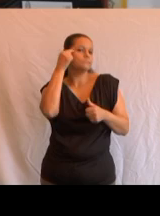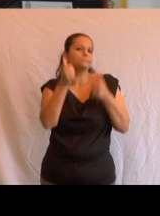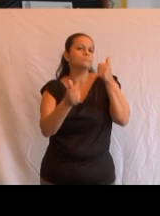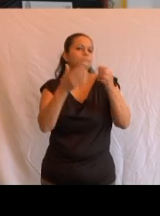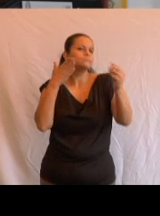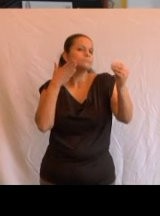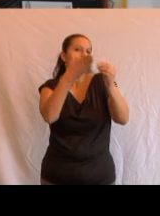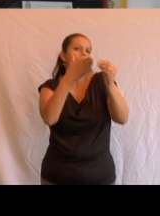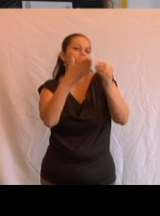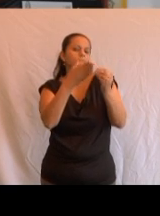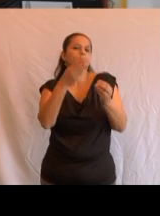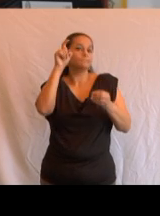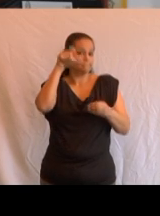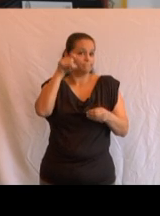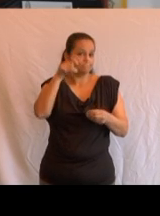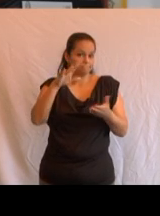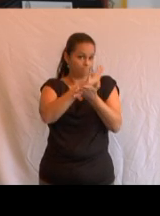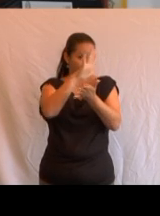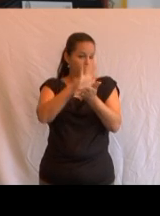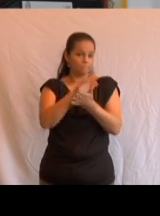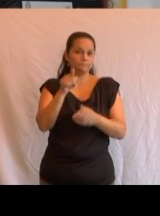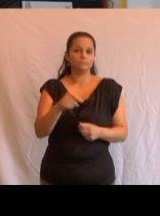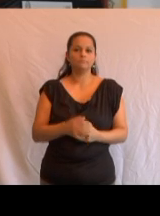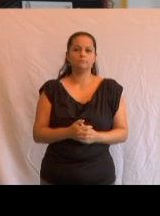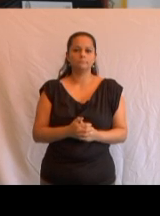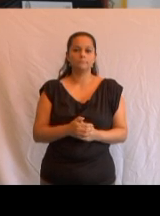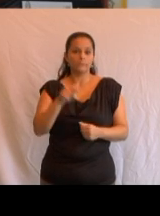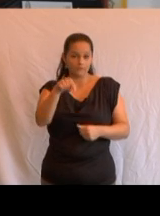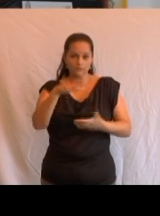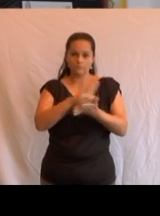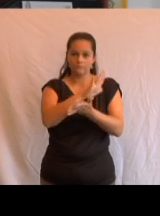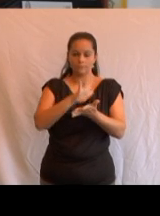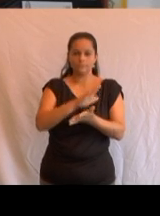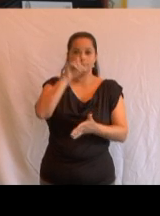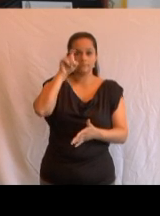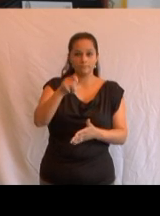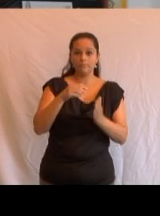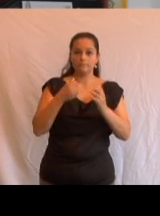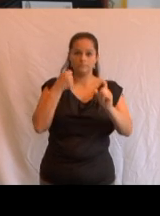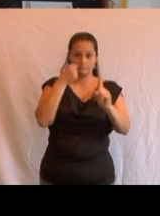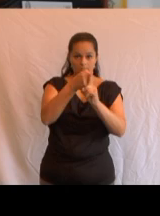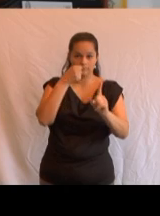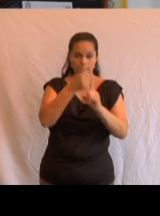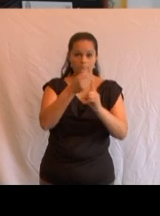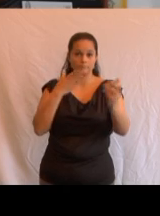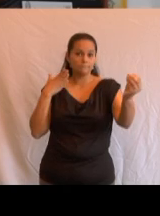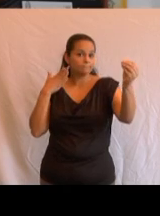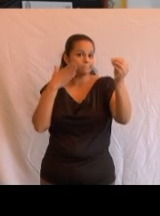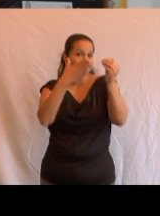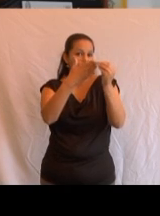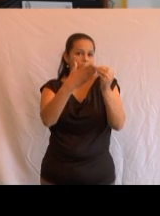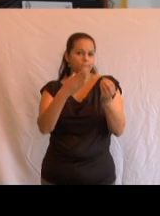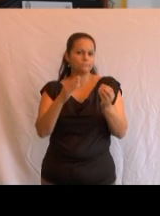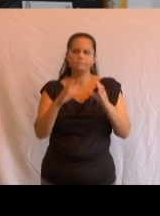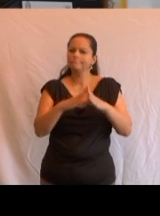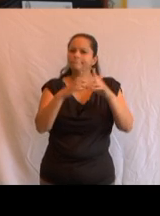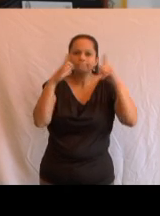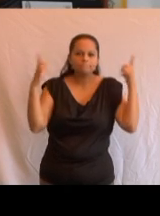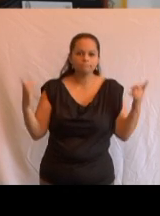¿Cuáles considera que todavía son los retos que tiene que enfrentar la unidad educativa? La unidad educativa tiene que enfrentar el